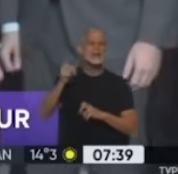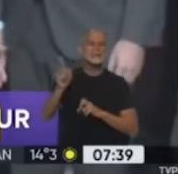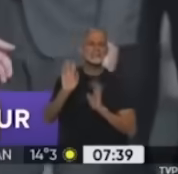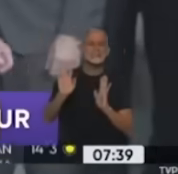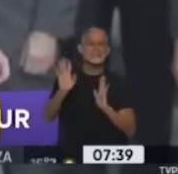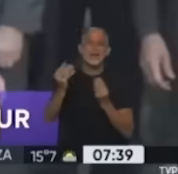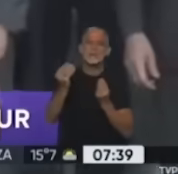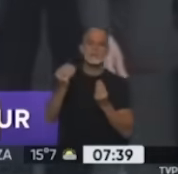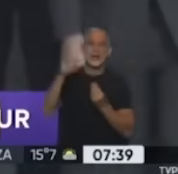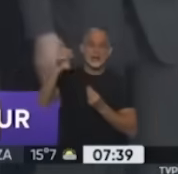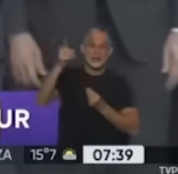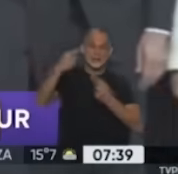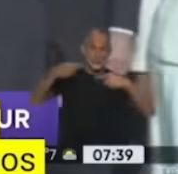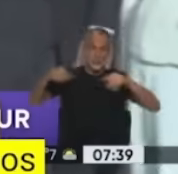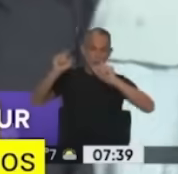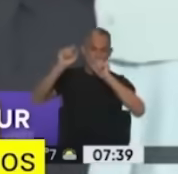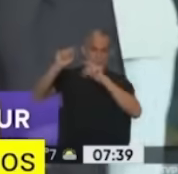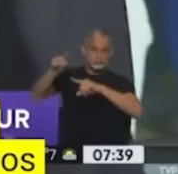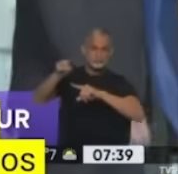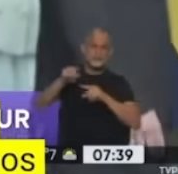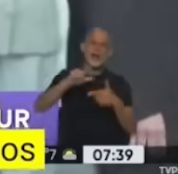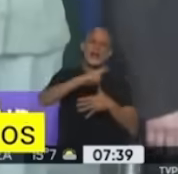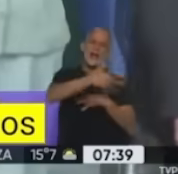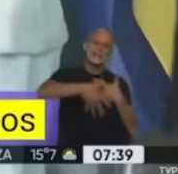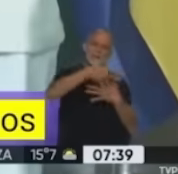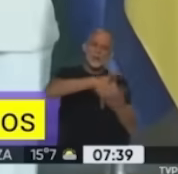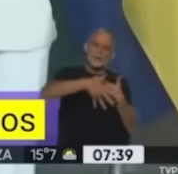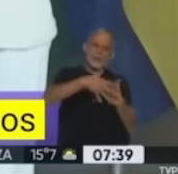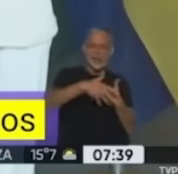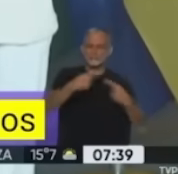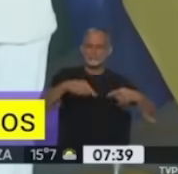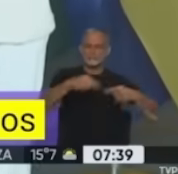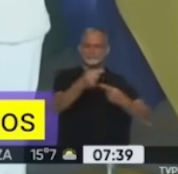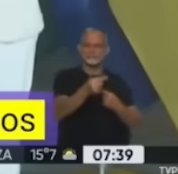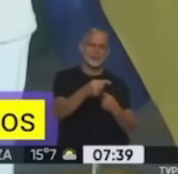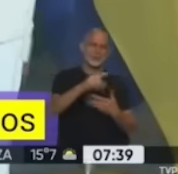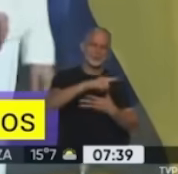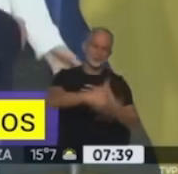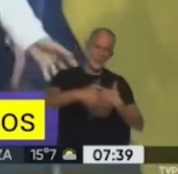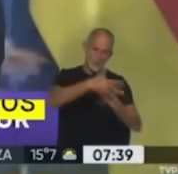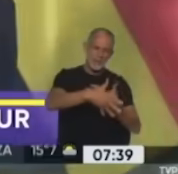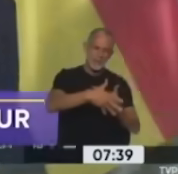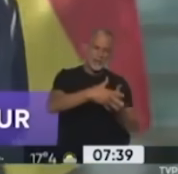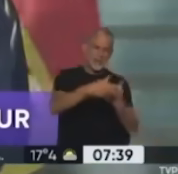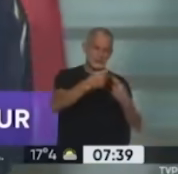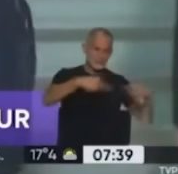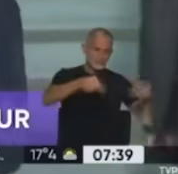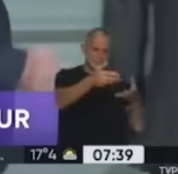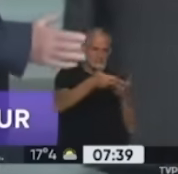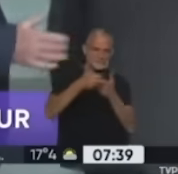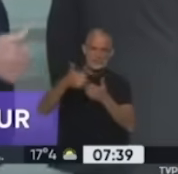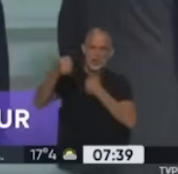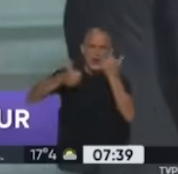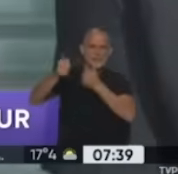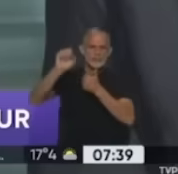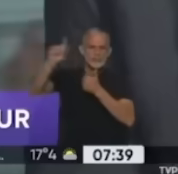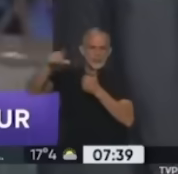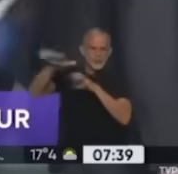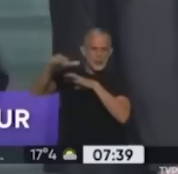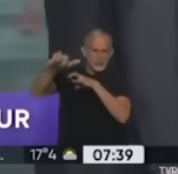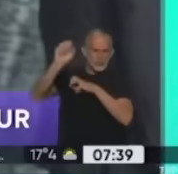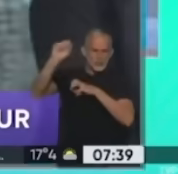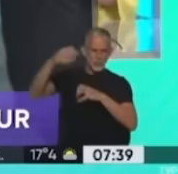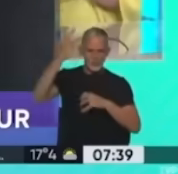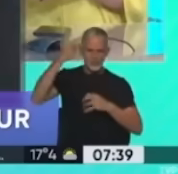impida que productos agrícolas latinoamericanos, o en este caso sudamericanos, sean competitivos en el mercado europeo.